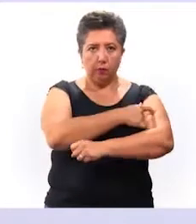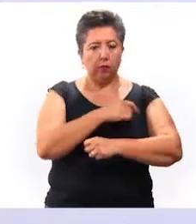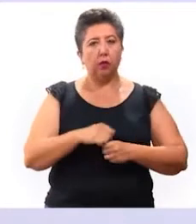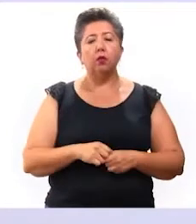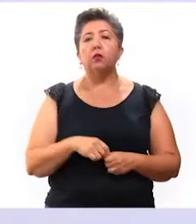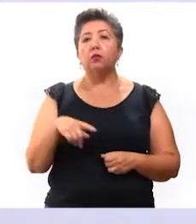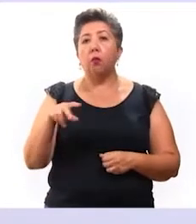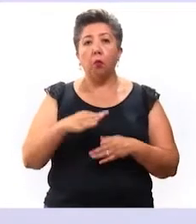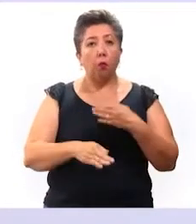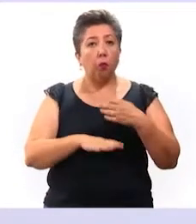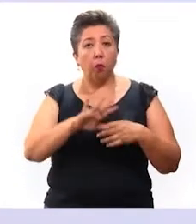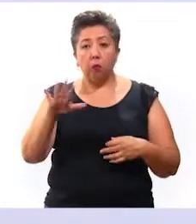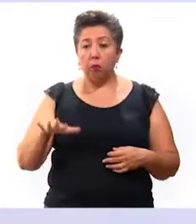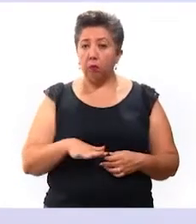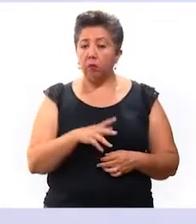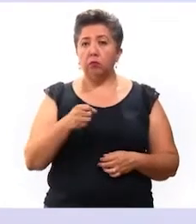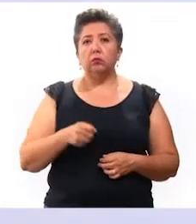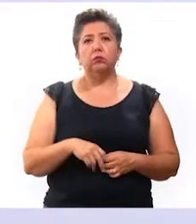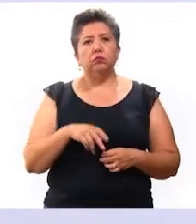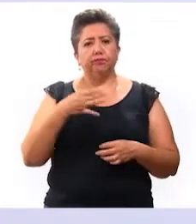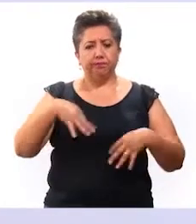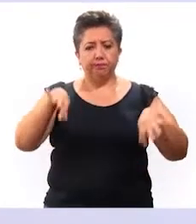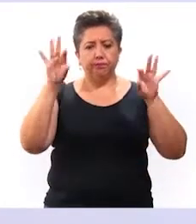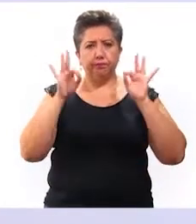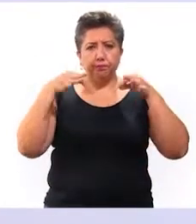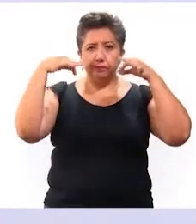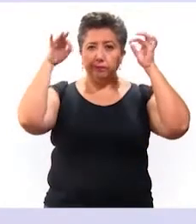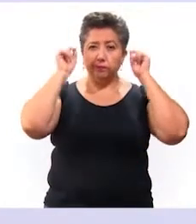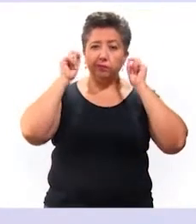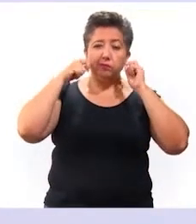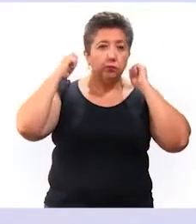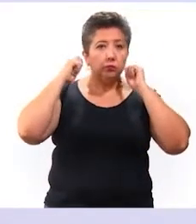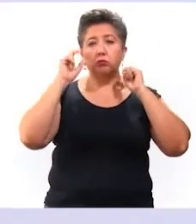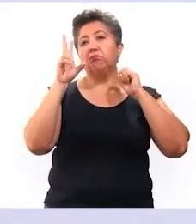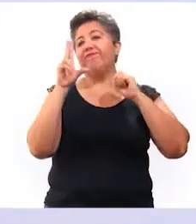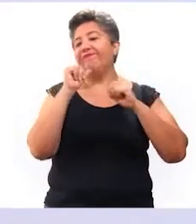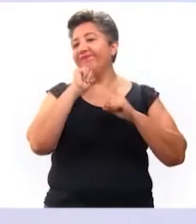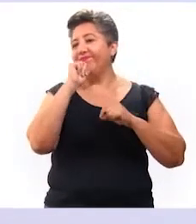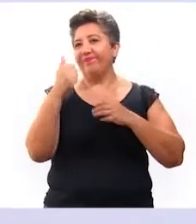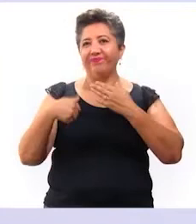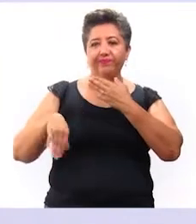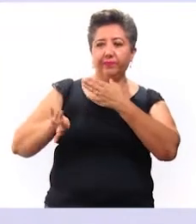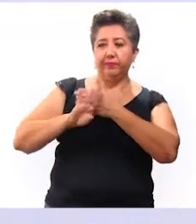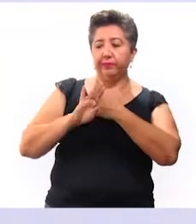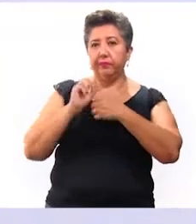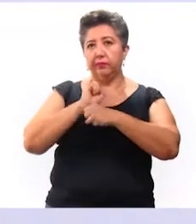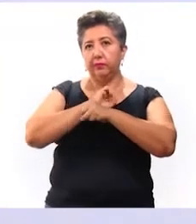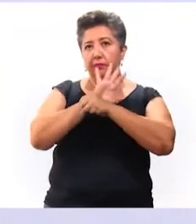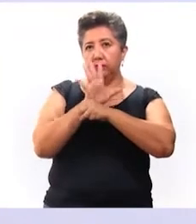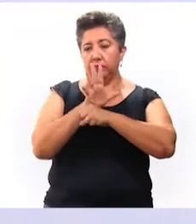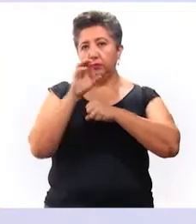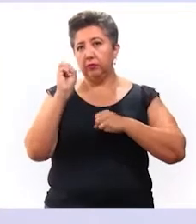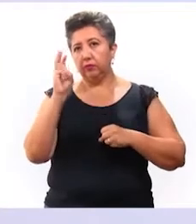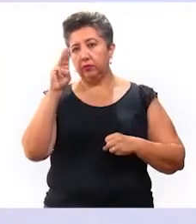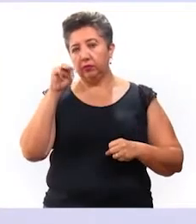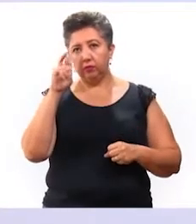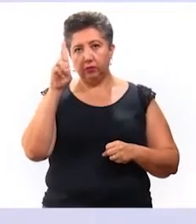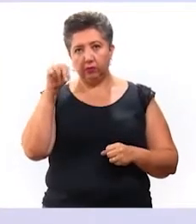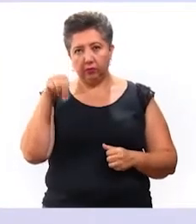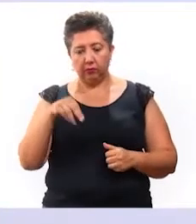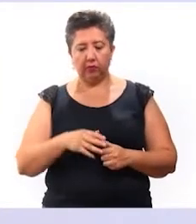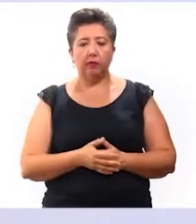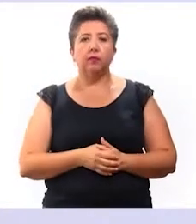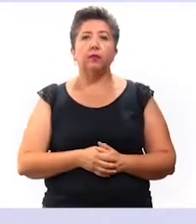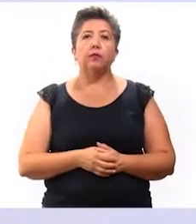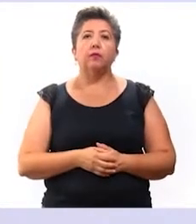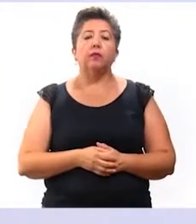vacunada, y se recomienda a la población evitar el uso de cubrebocas de tela o pañoletas, ya que está descrito que no brinda ninguna protección contra el COVID, incluida